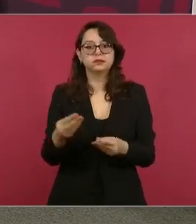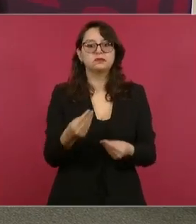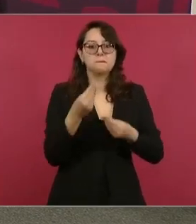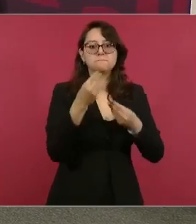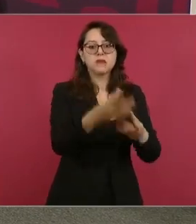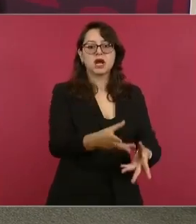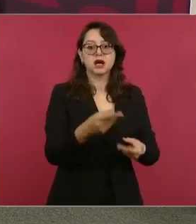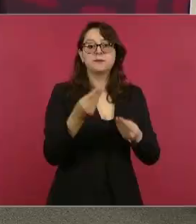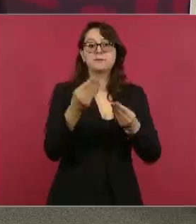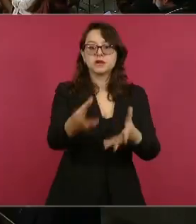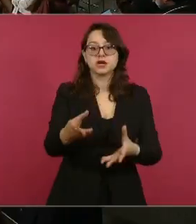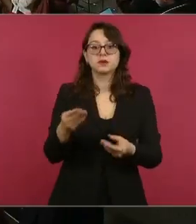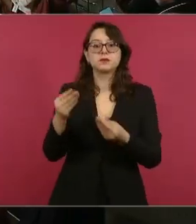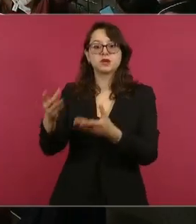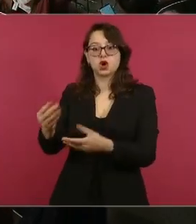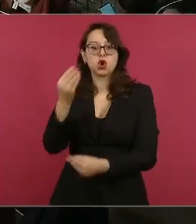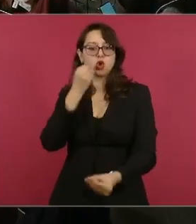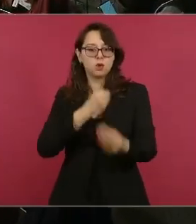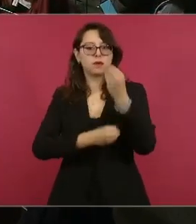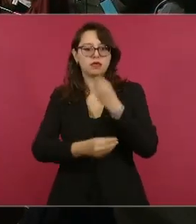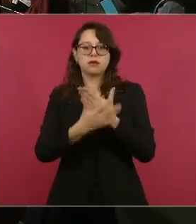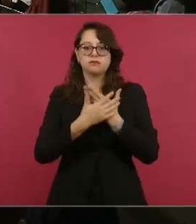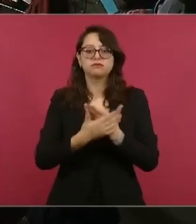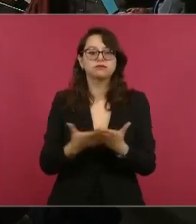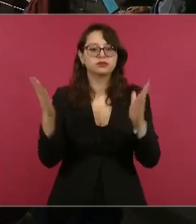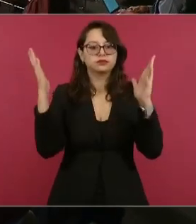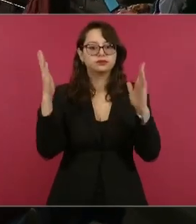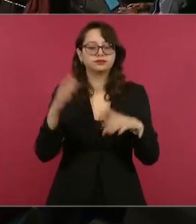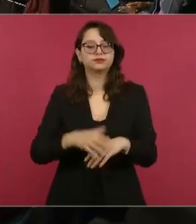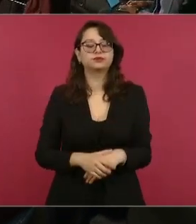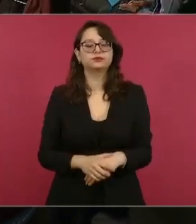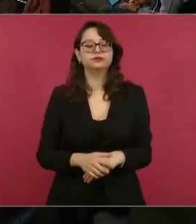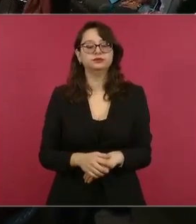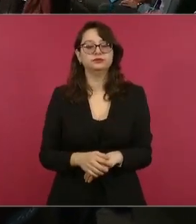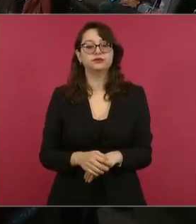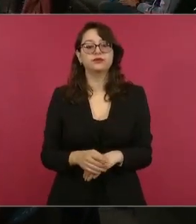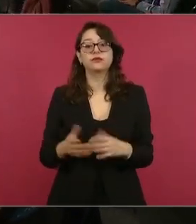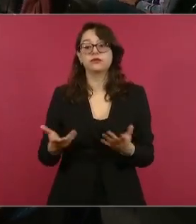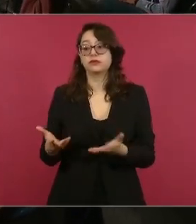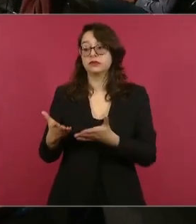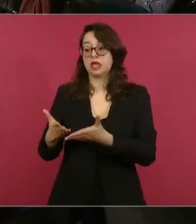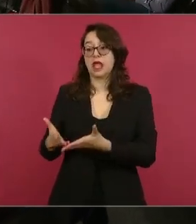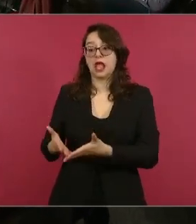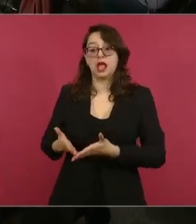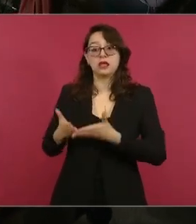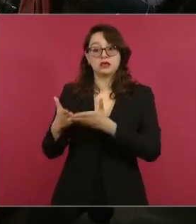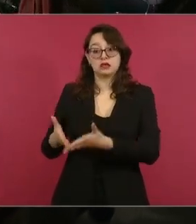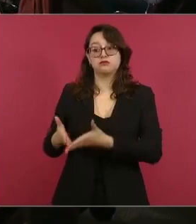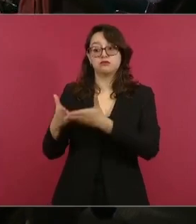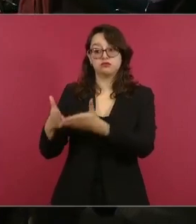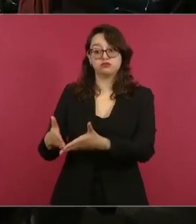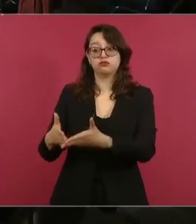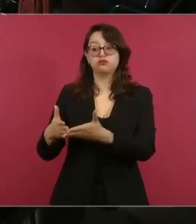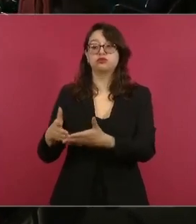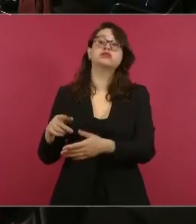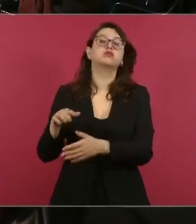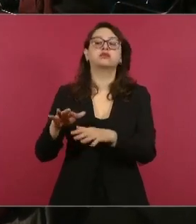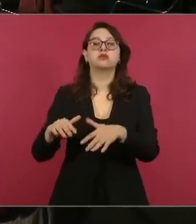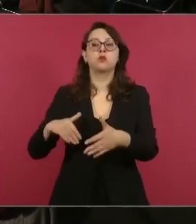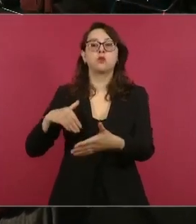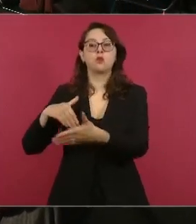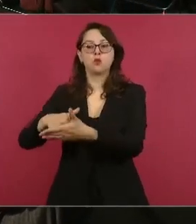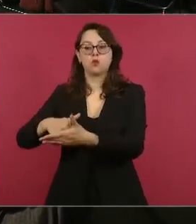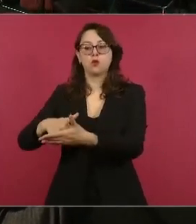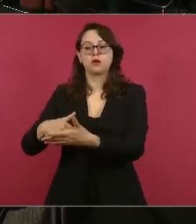población. En cuanto a seguridad en el puerto, se estableció ayer una